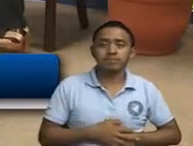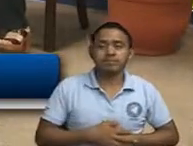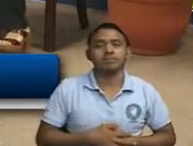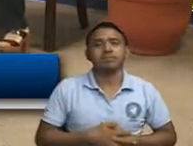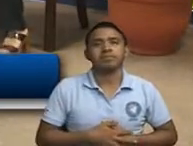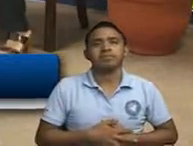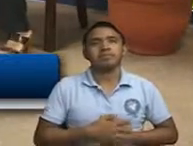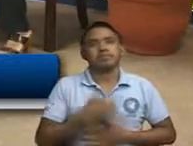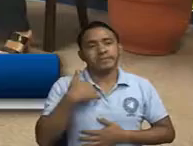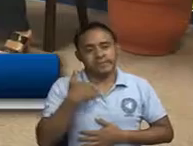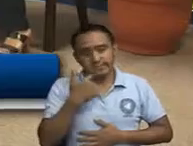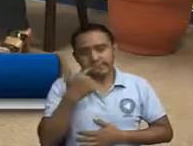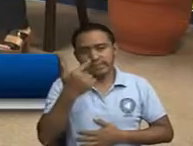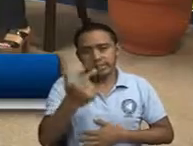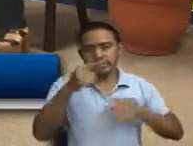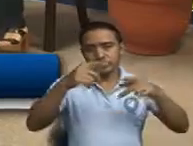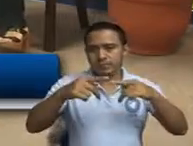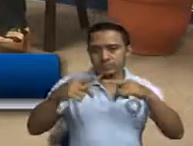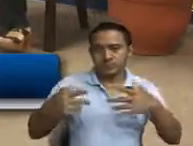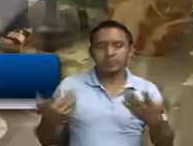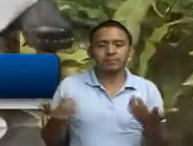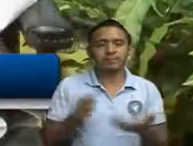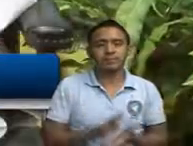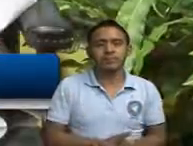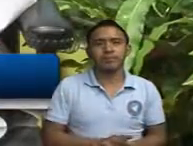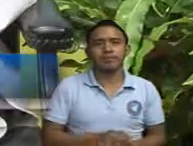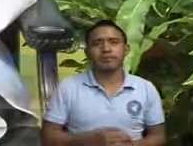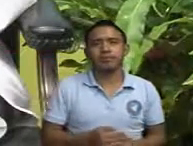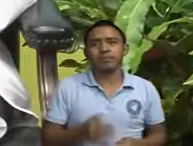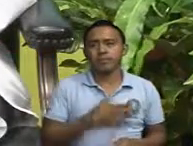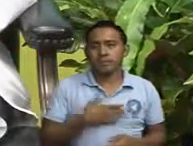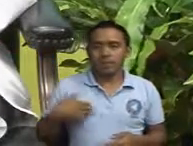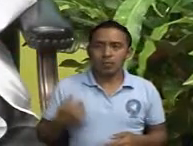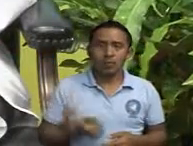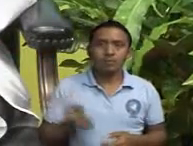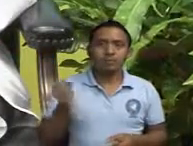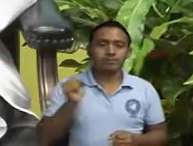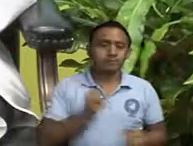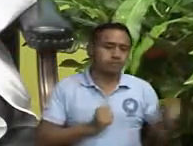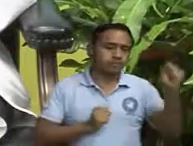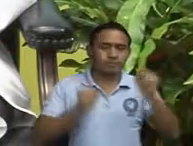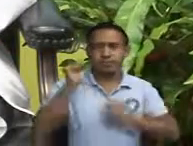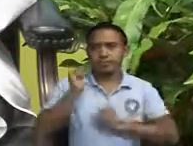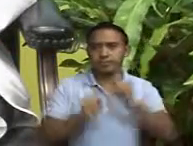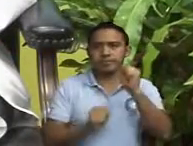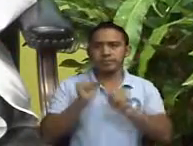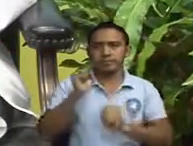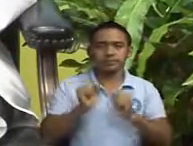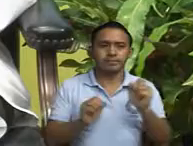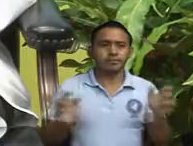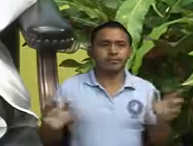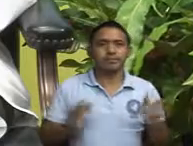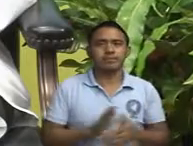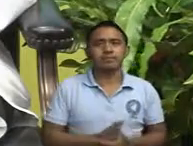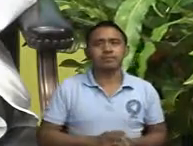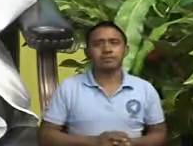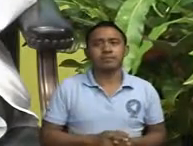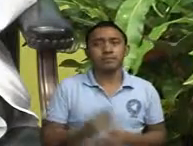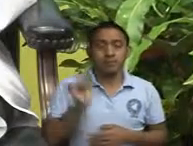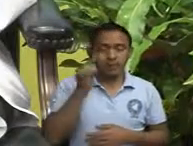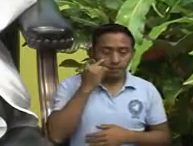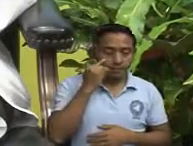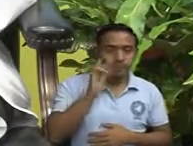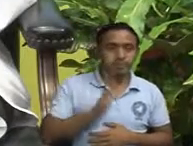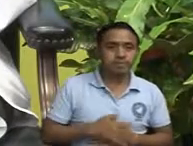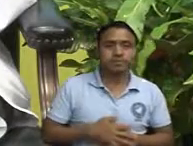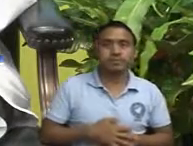quieren lograr. Sí, nosotros recomendamos principalmente lo que es actividades cardio. ¿Por qué? Porque si vos